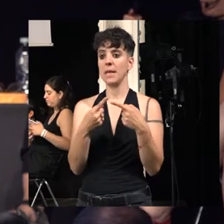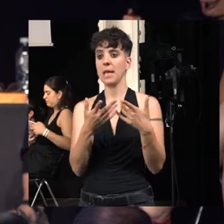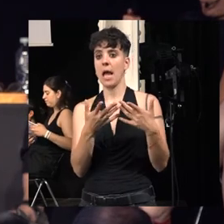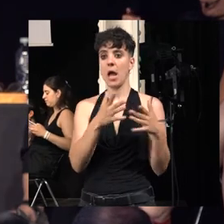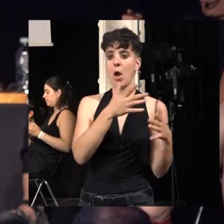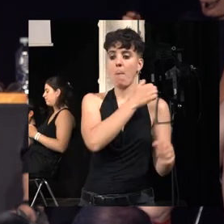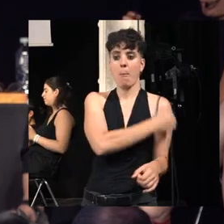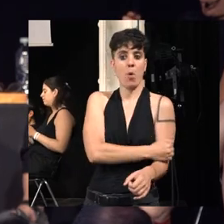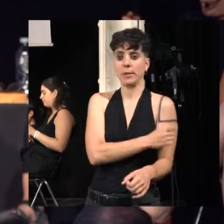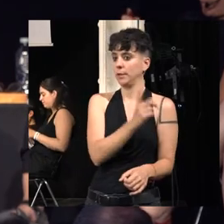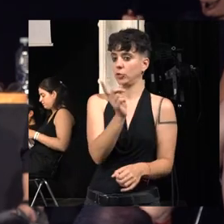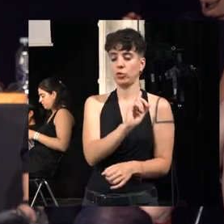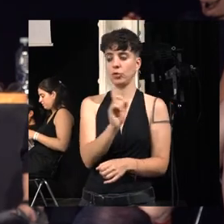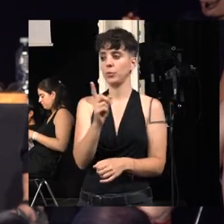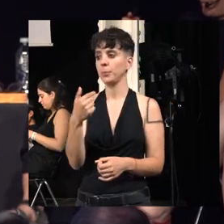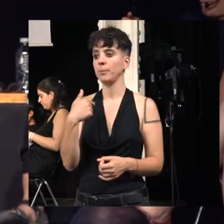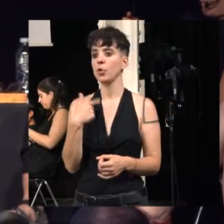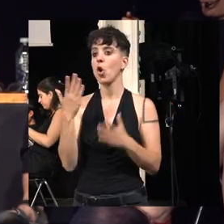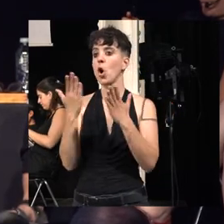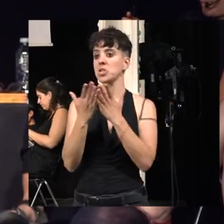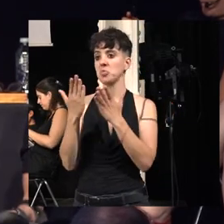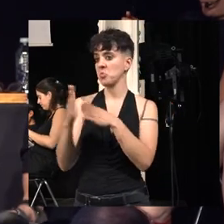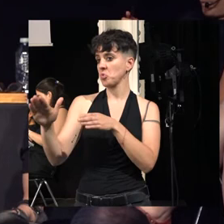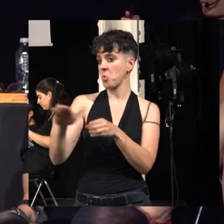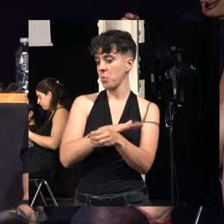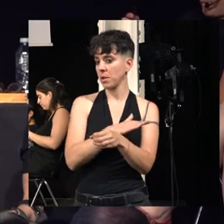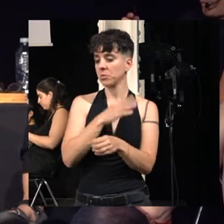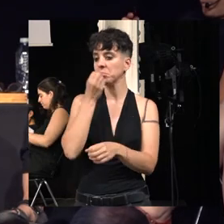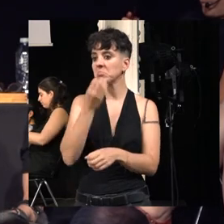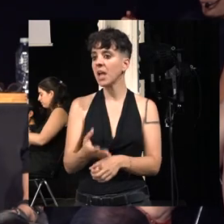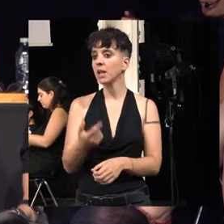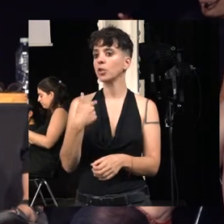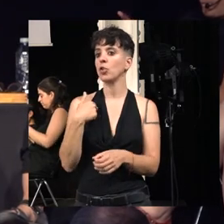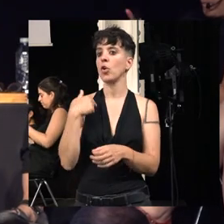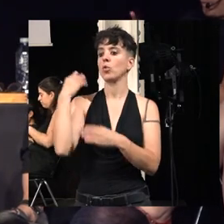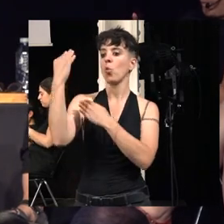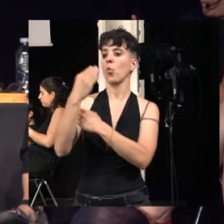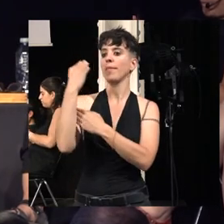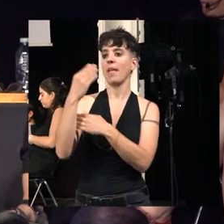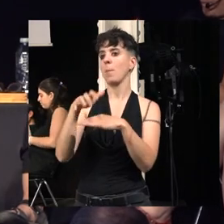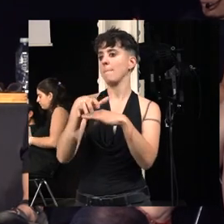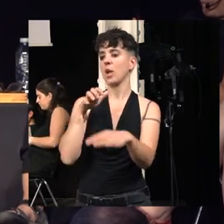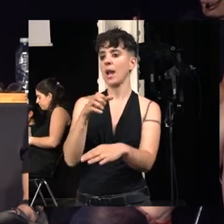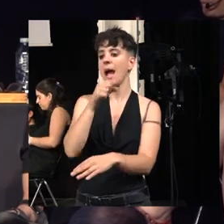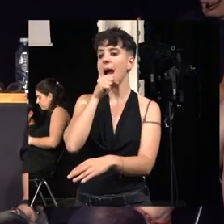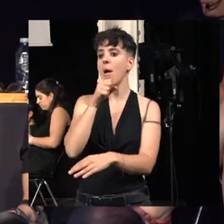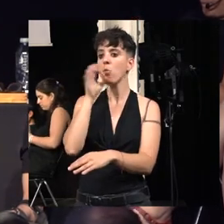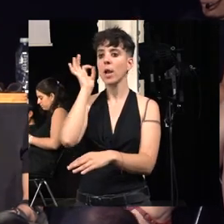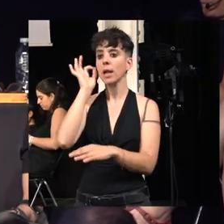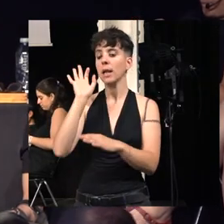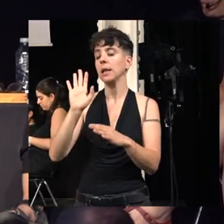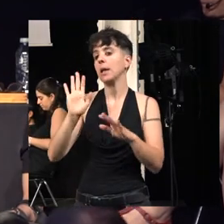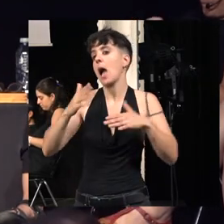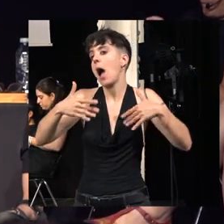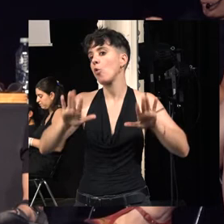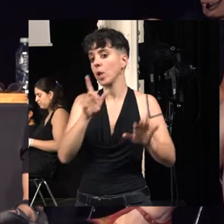pobre. Tuve mis estudios cubiertos, fui criado en gran mayoría por mi abuela, aun cuando mi madre estaba presente y mi